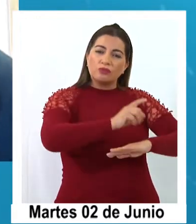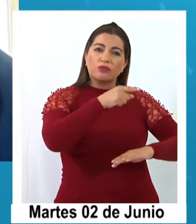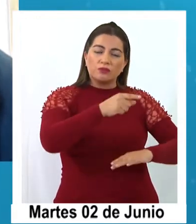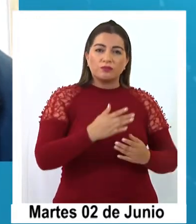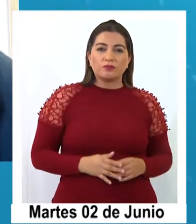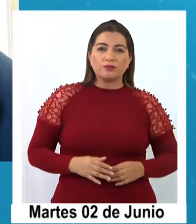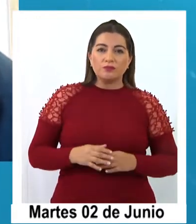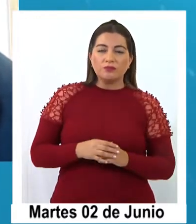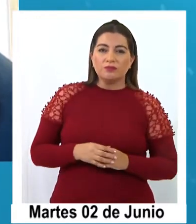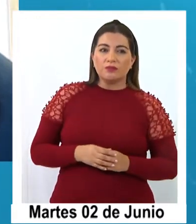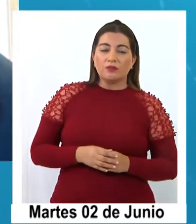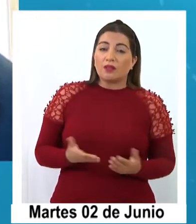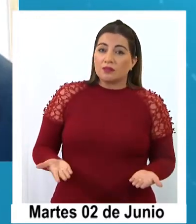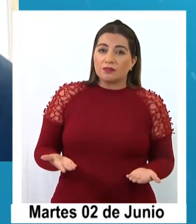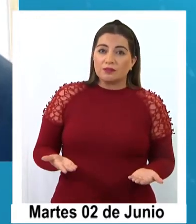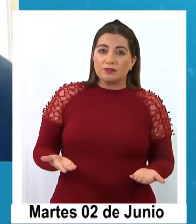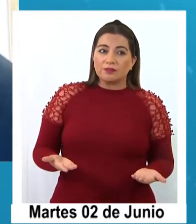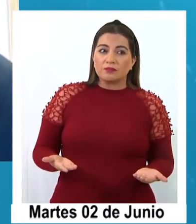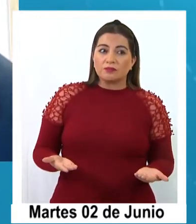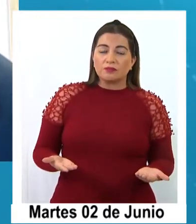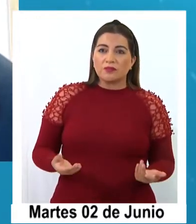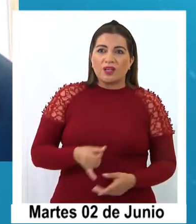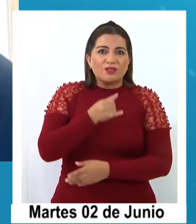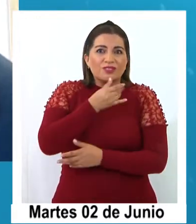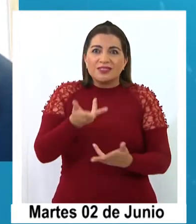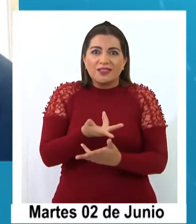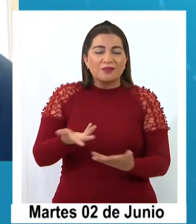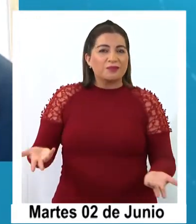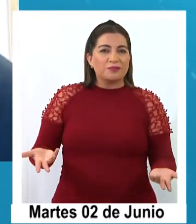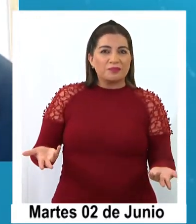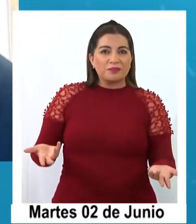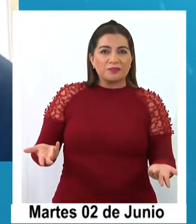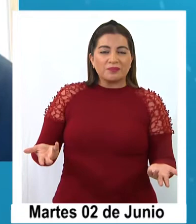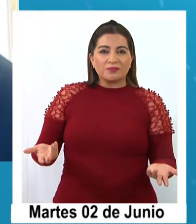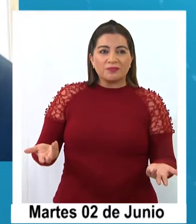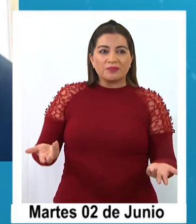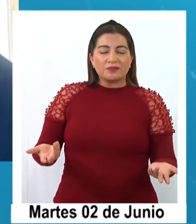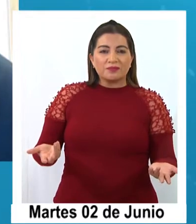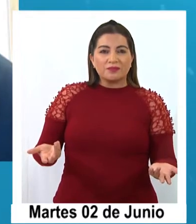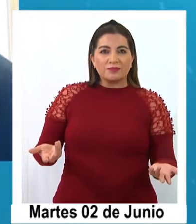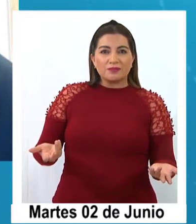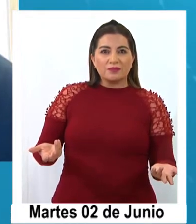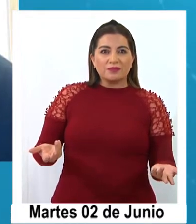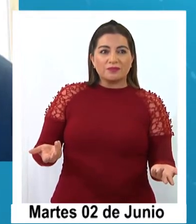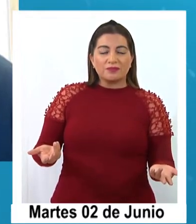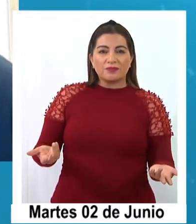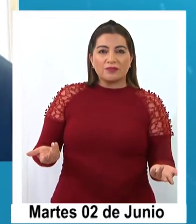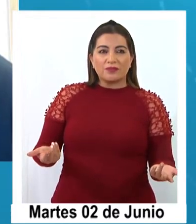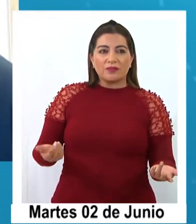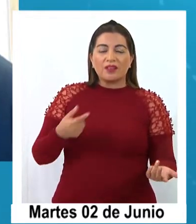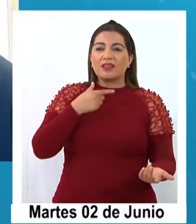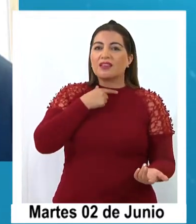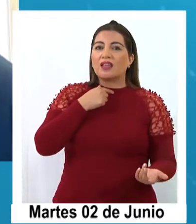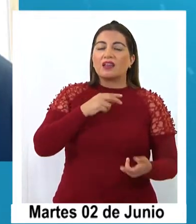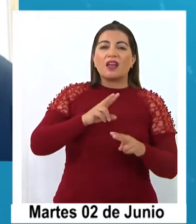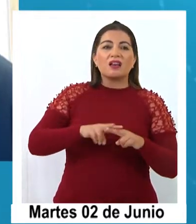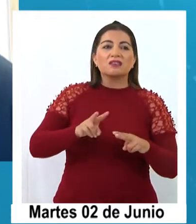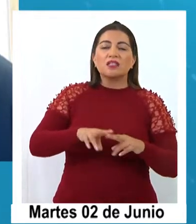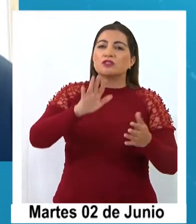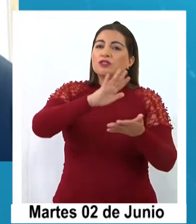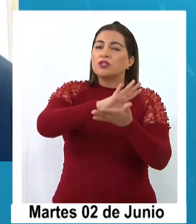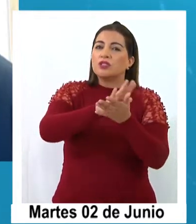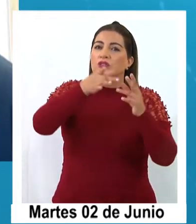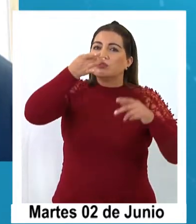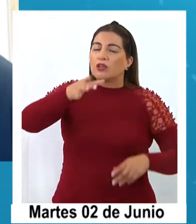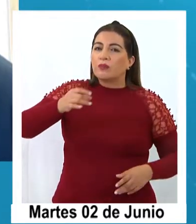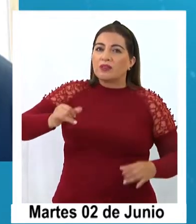primaria, pero resulta que yo no sé cuál es la razón, si es porque quieren centralizar y manejar solamente